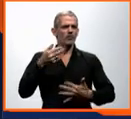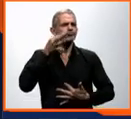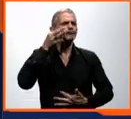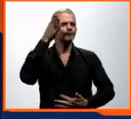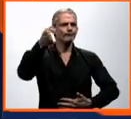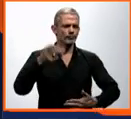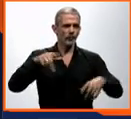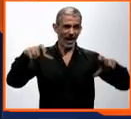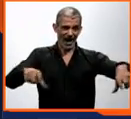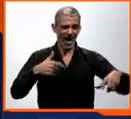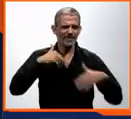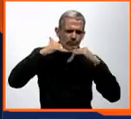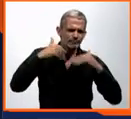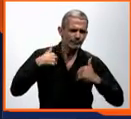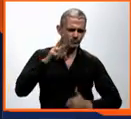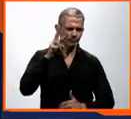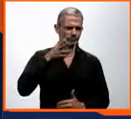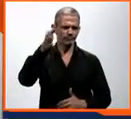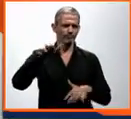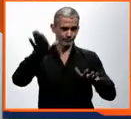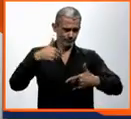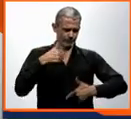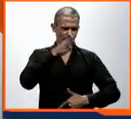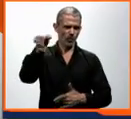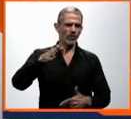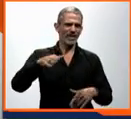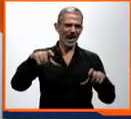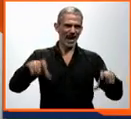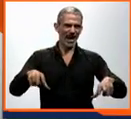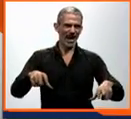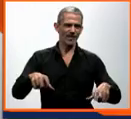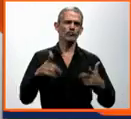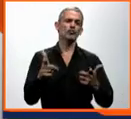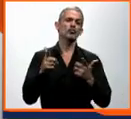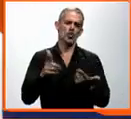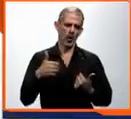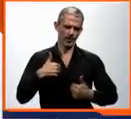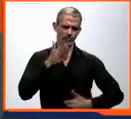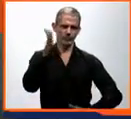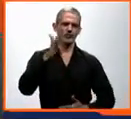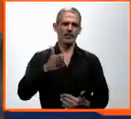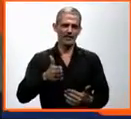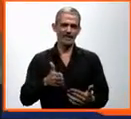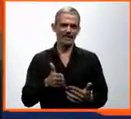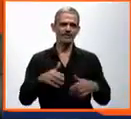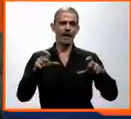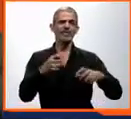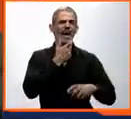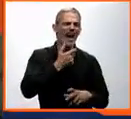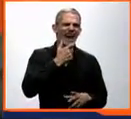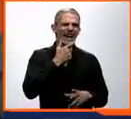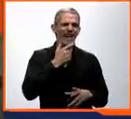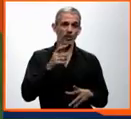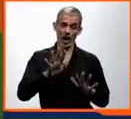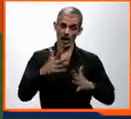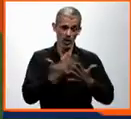ir a la cancha, así que conté con esa fortuna, con esa suerte. Por momentos Racing la pasó